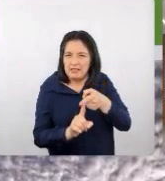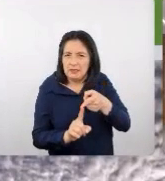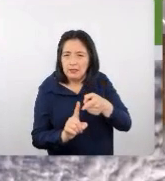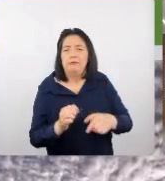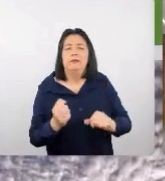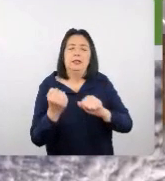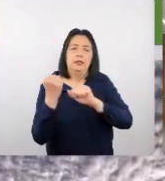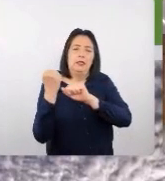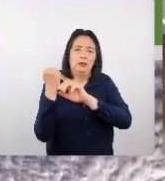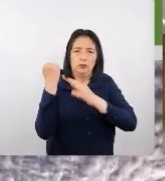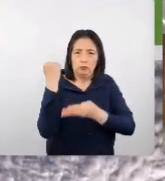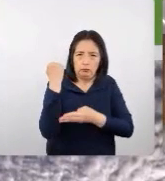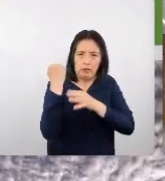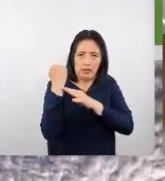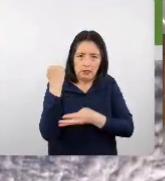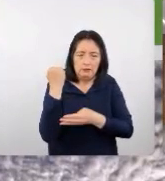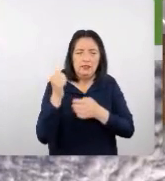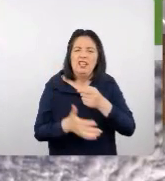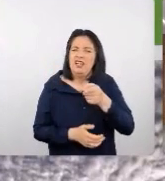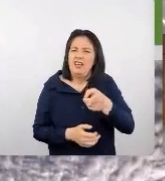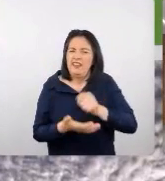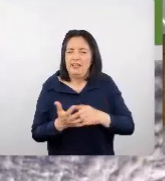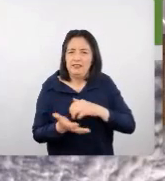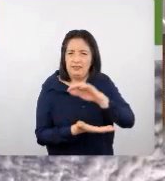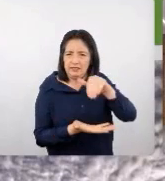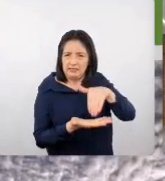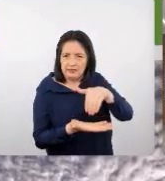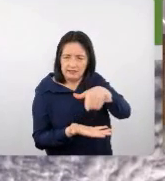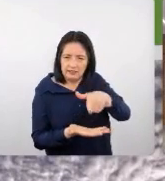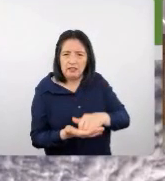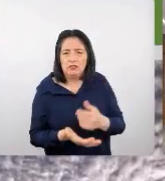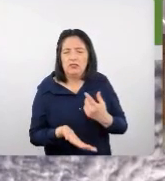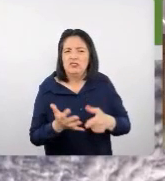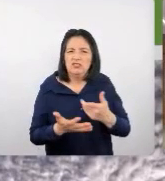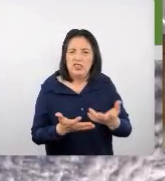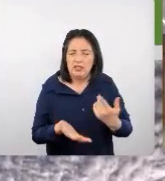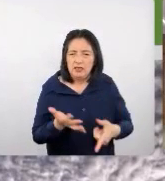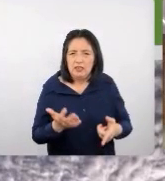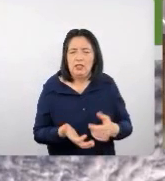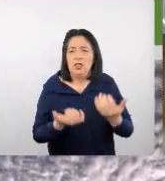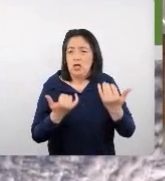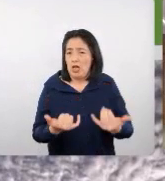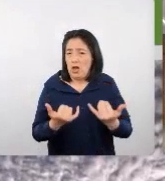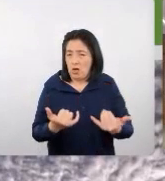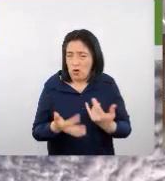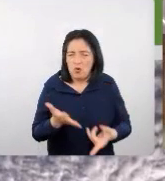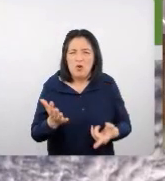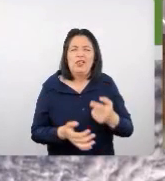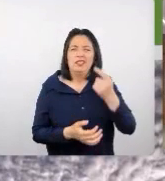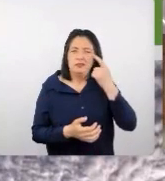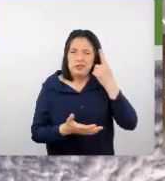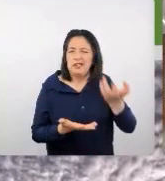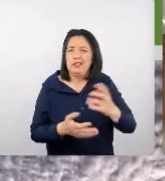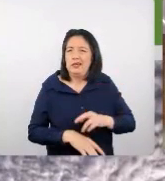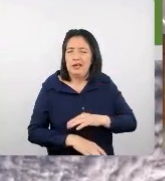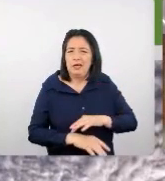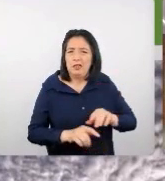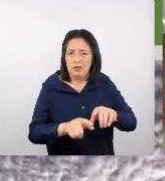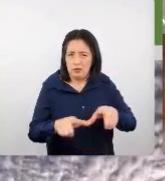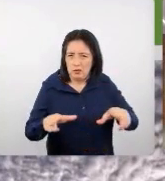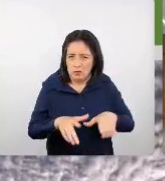Dubái es el centro de lo que es hoy por hoy considerado la región